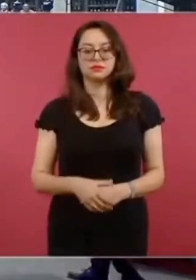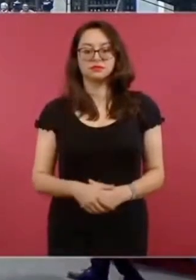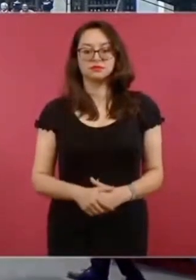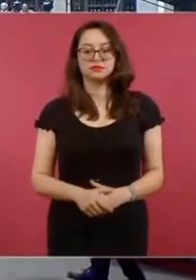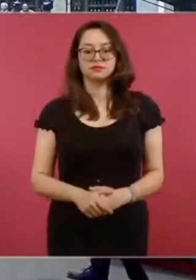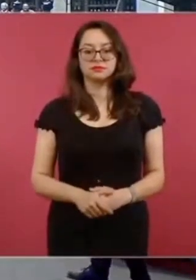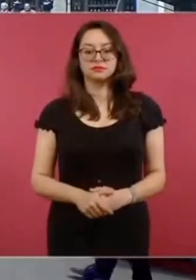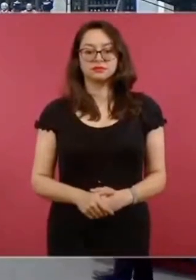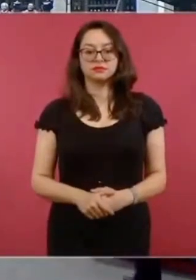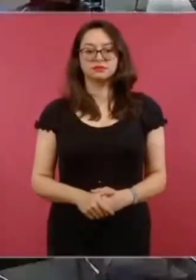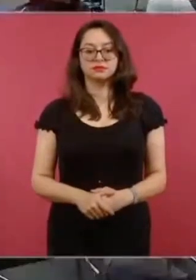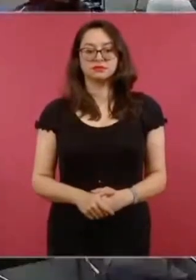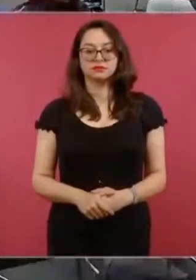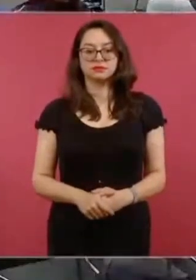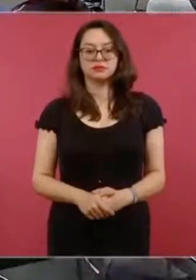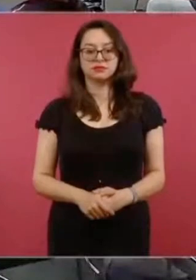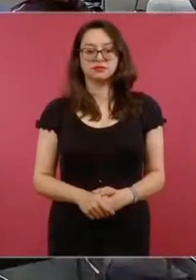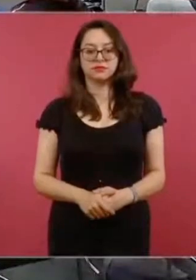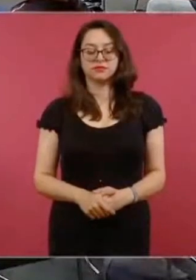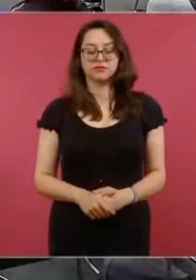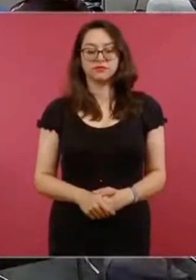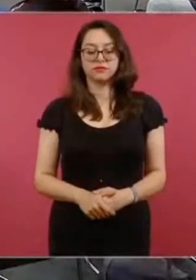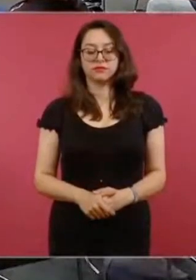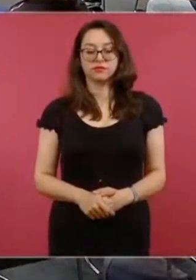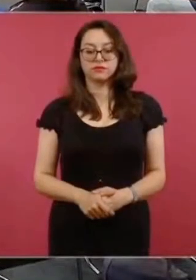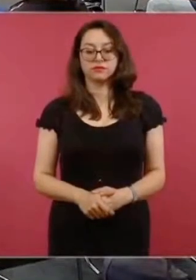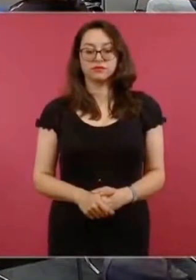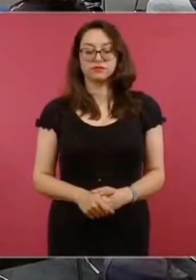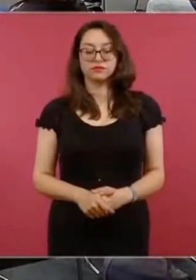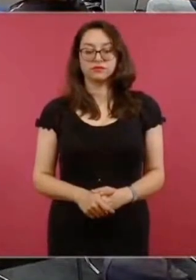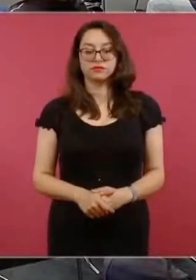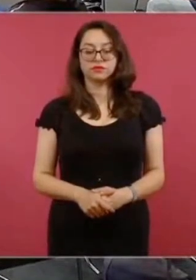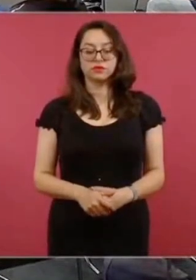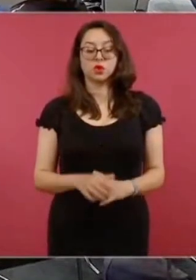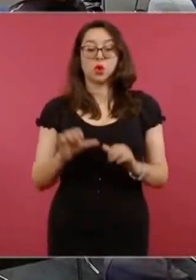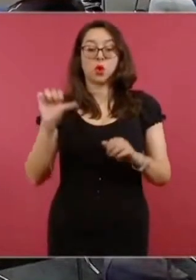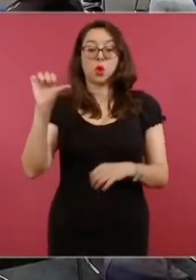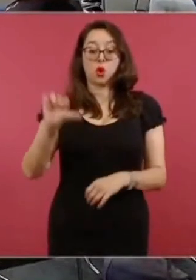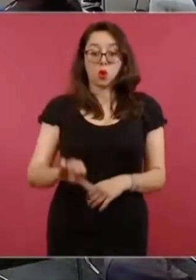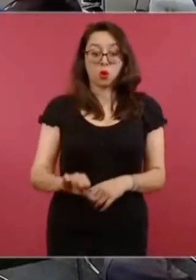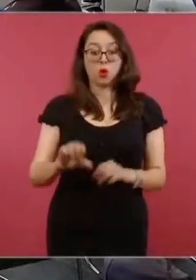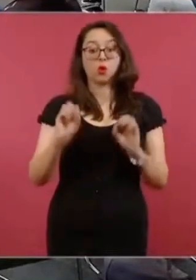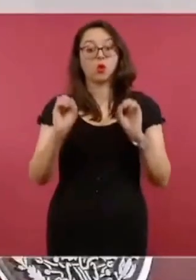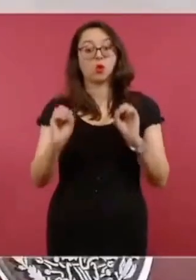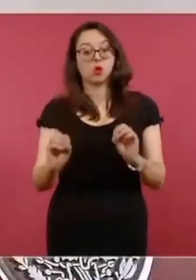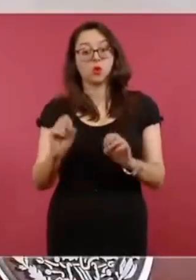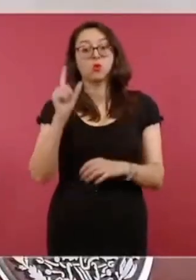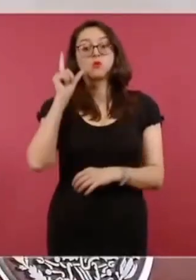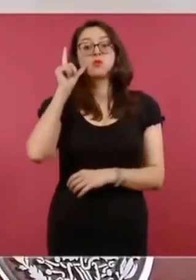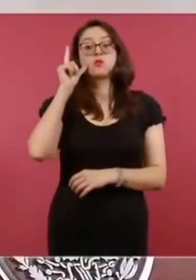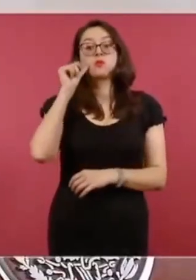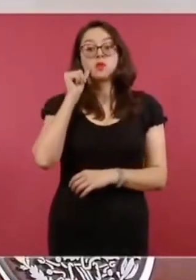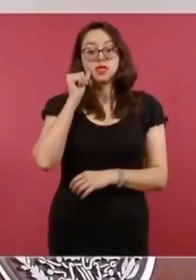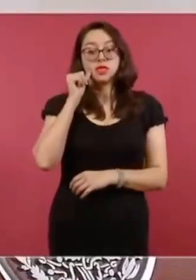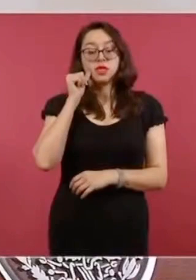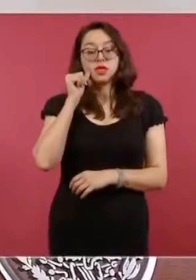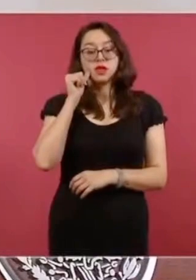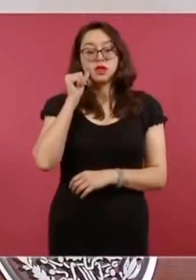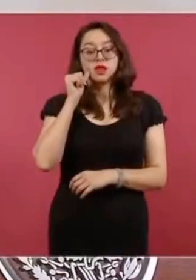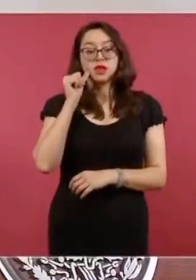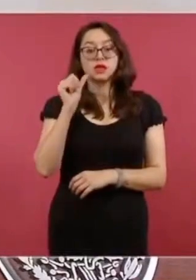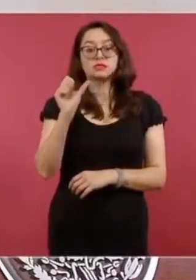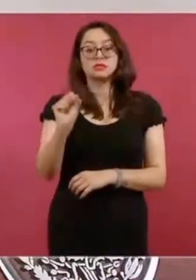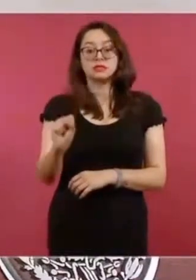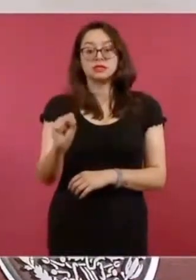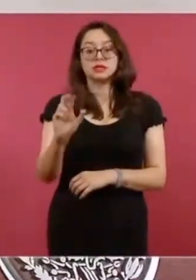días para apelar. Sí, hoy, a más tardar mañana, va a emitir un comunicado la